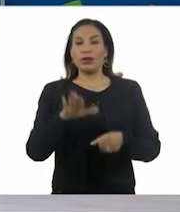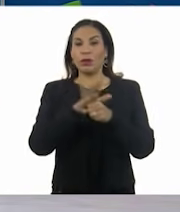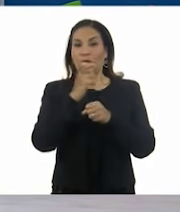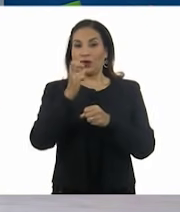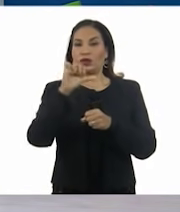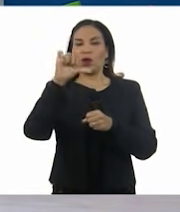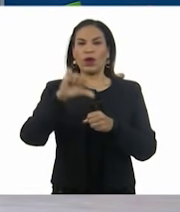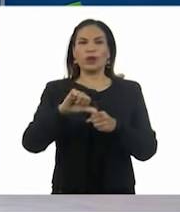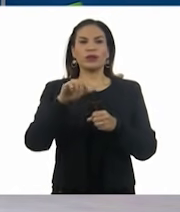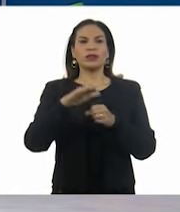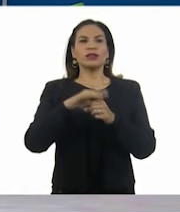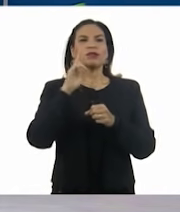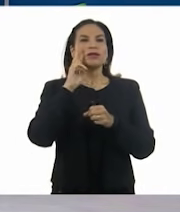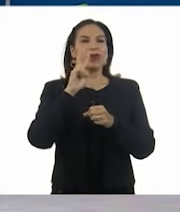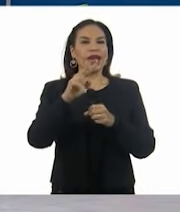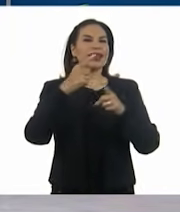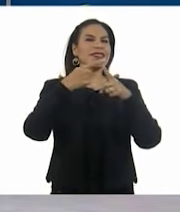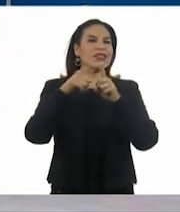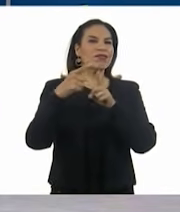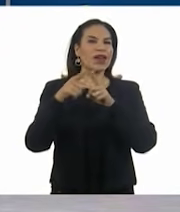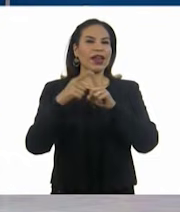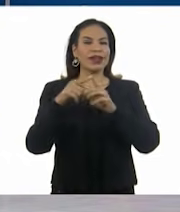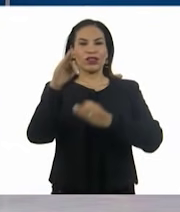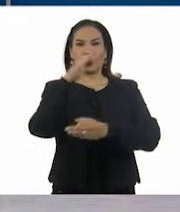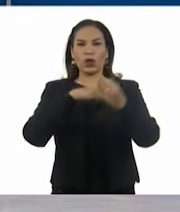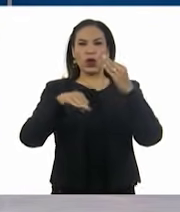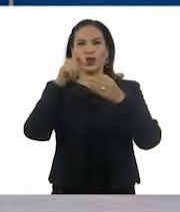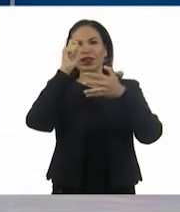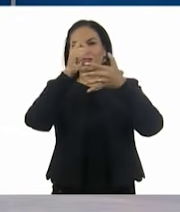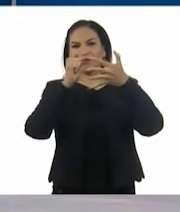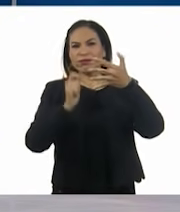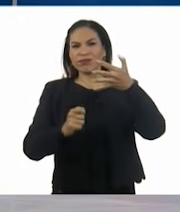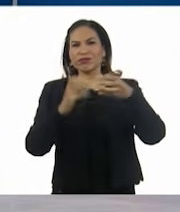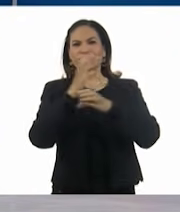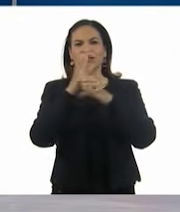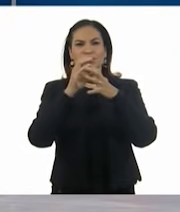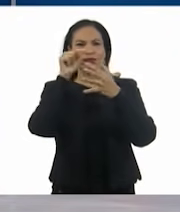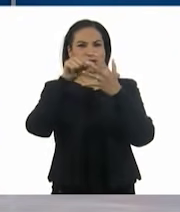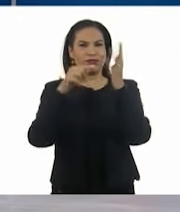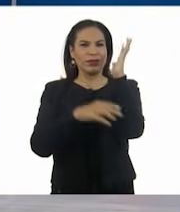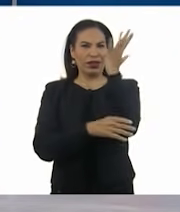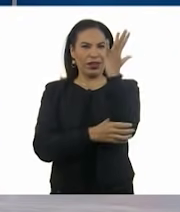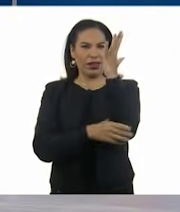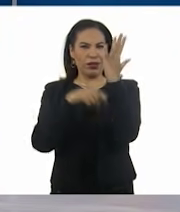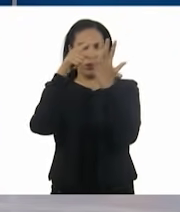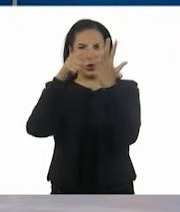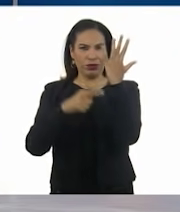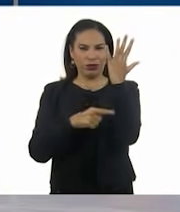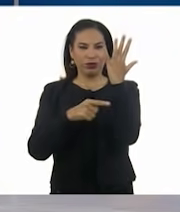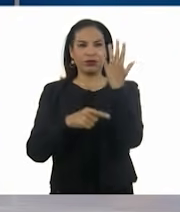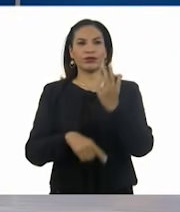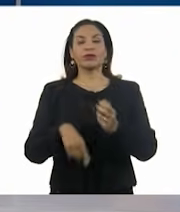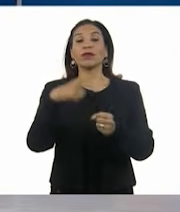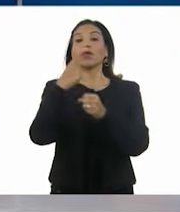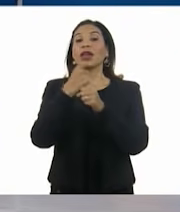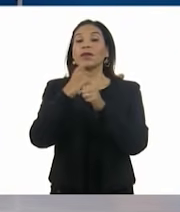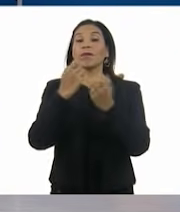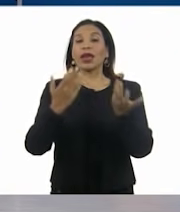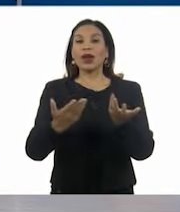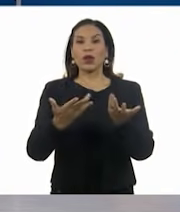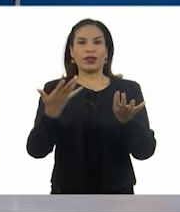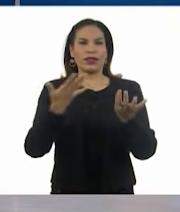eso se trata, de diferenciar todos los aspectos y todo lo que consideramos para armar este árbol. En primero,